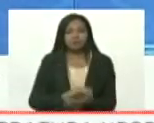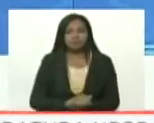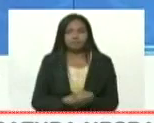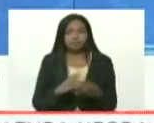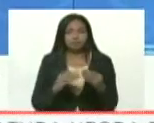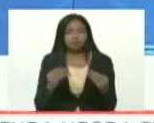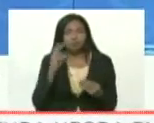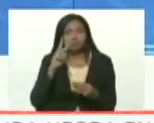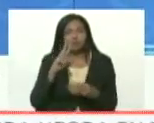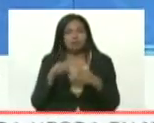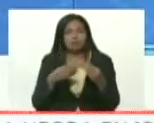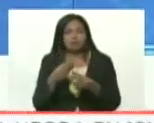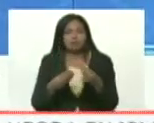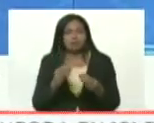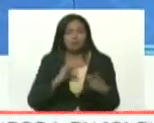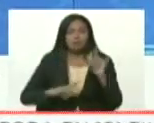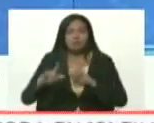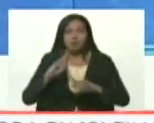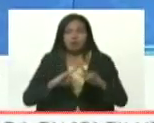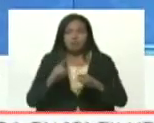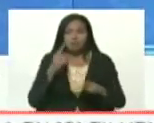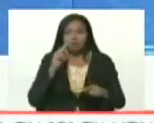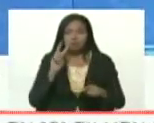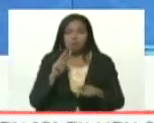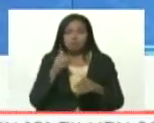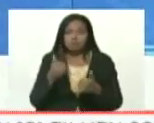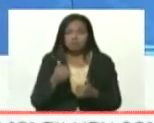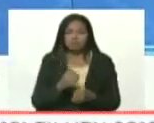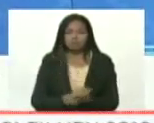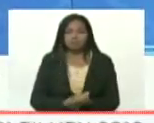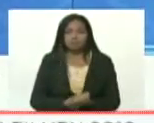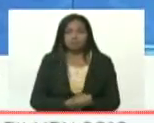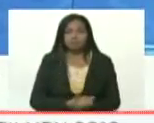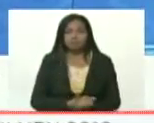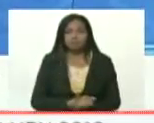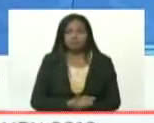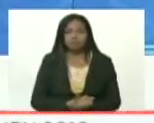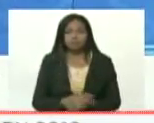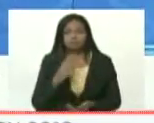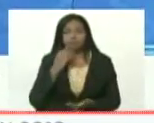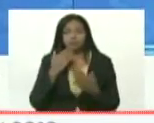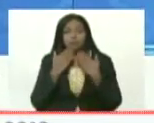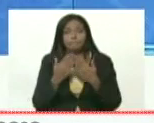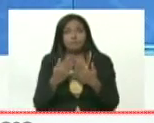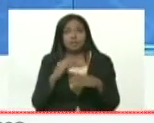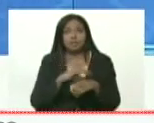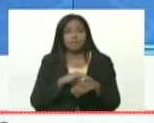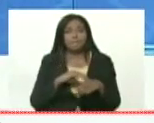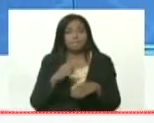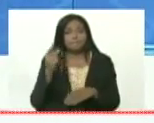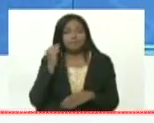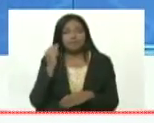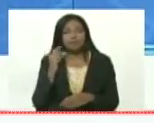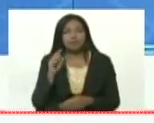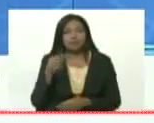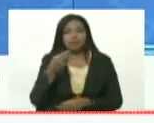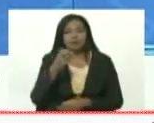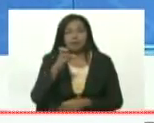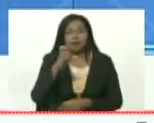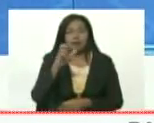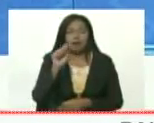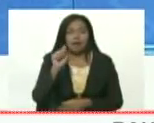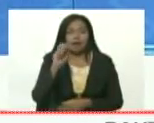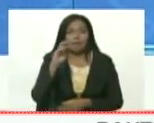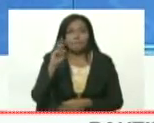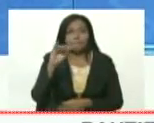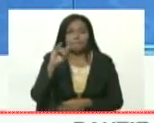Todo lo que se hace con amor sale bien. Aquí está, me solicita la ministra Gabriela